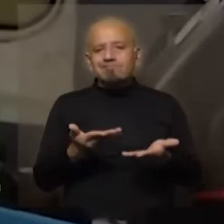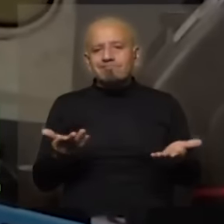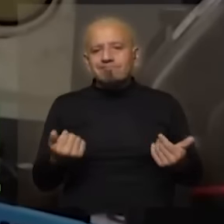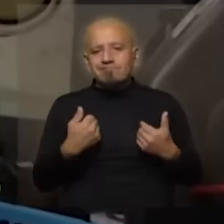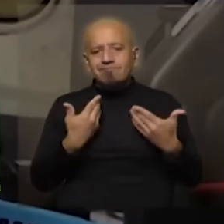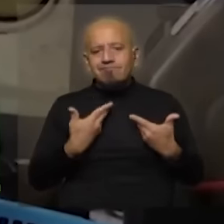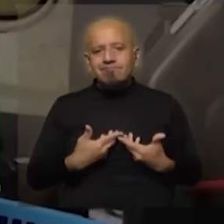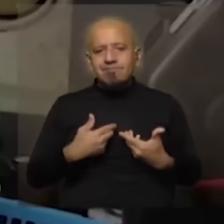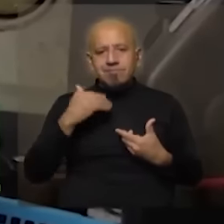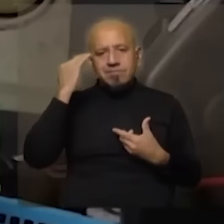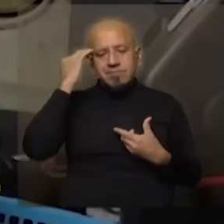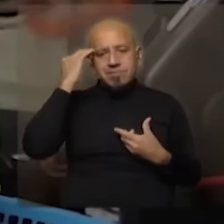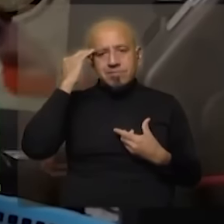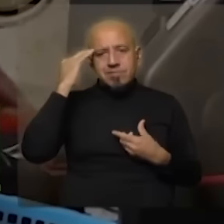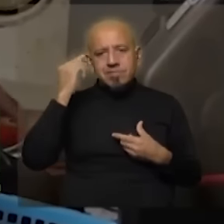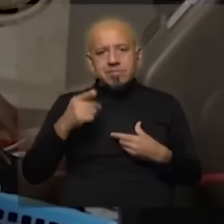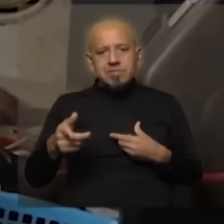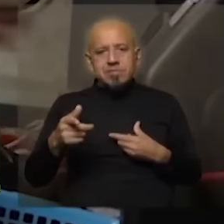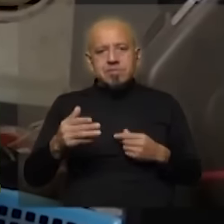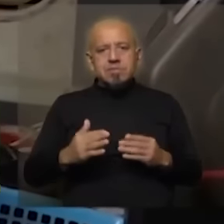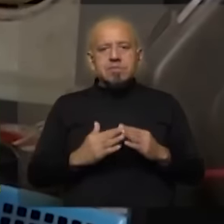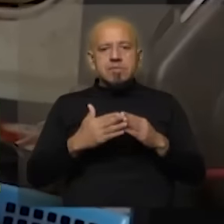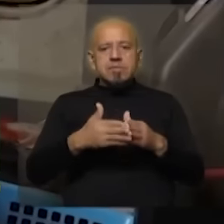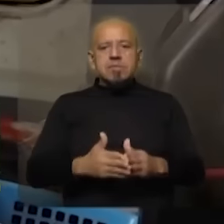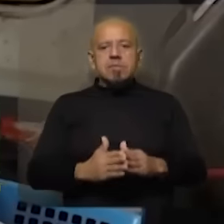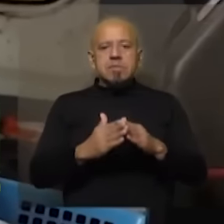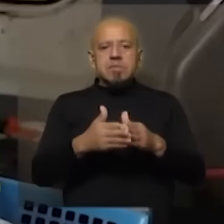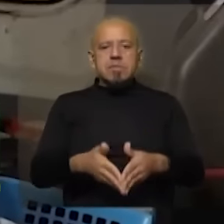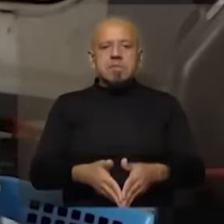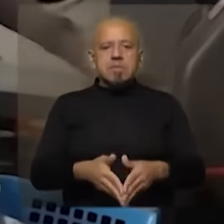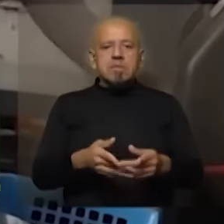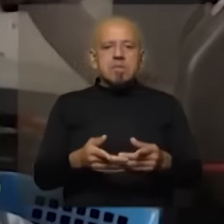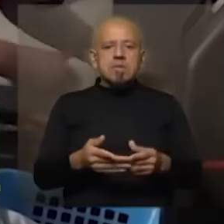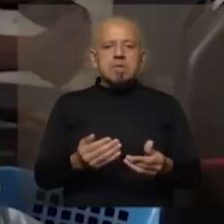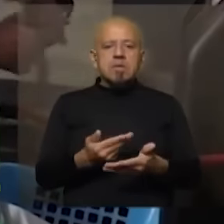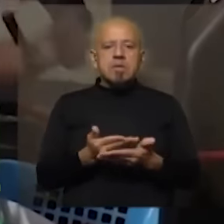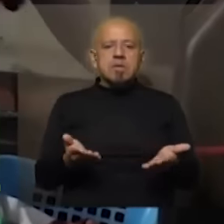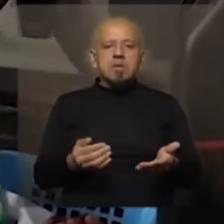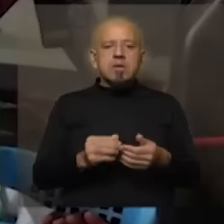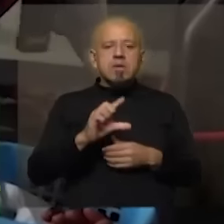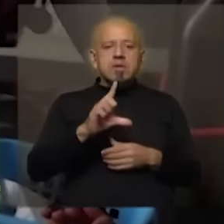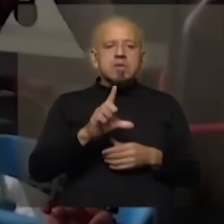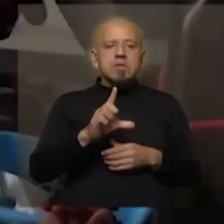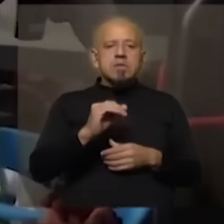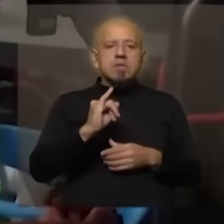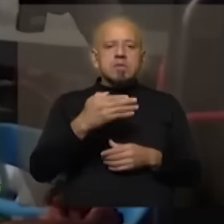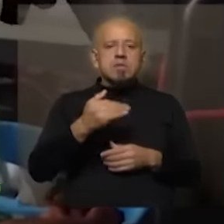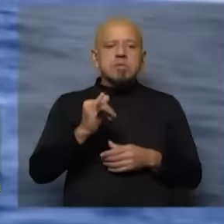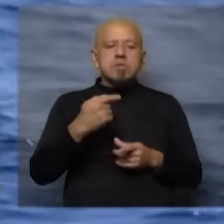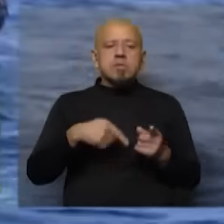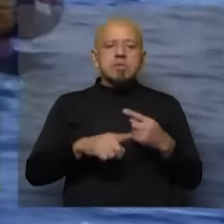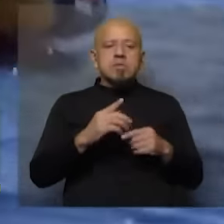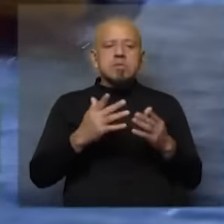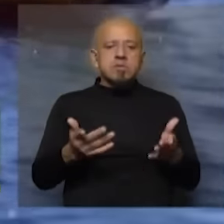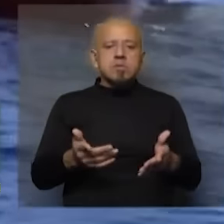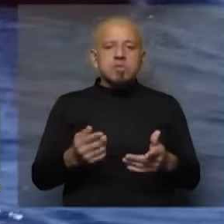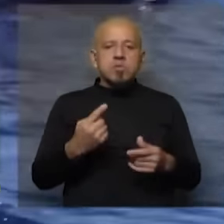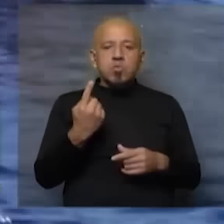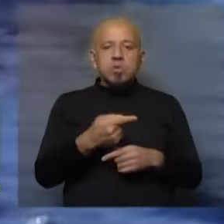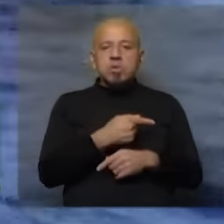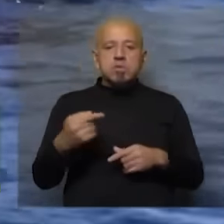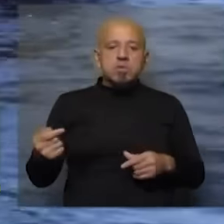física y mental después de que el bote en la que viajaban, que partió de la localidad libia de Zawiya, pasara cerca de una semana